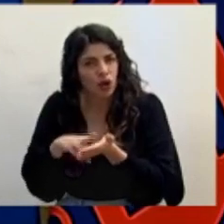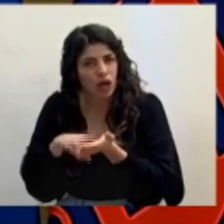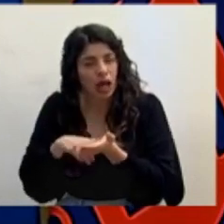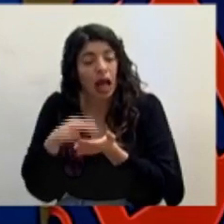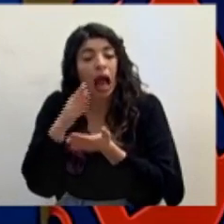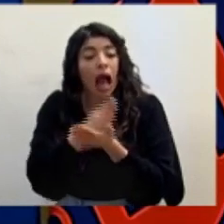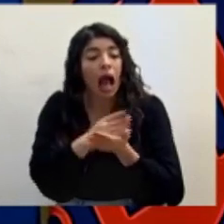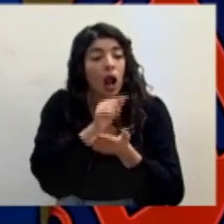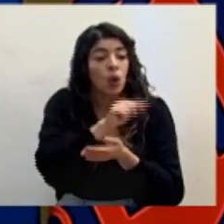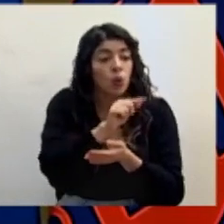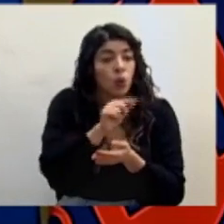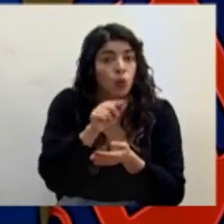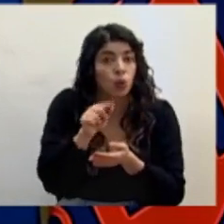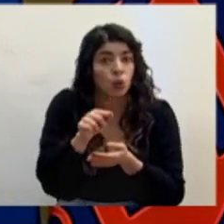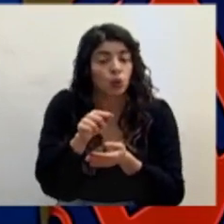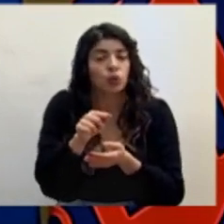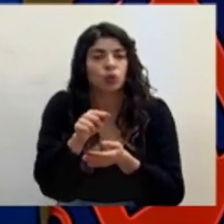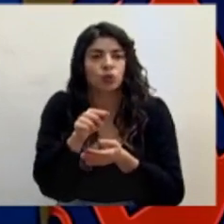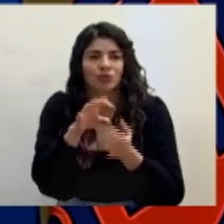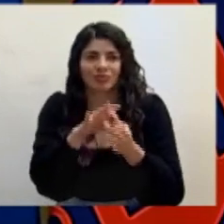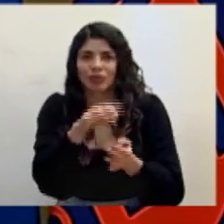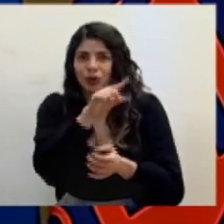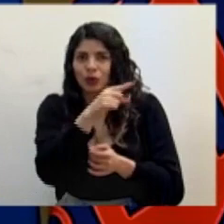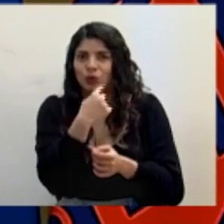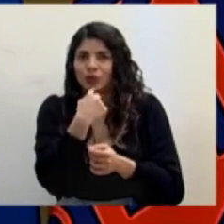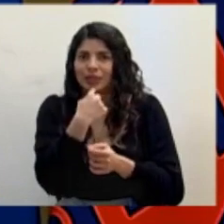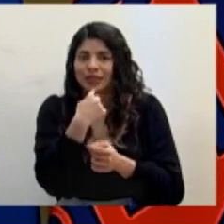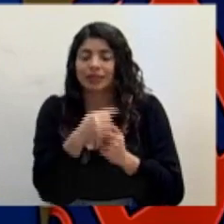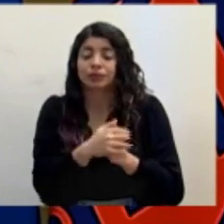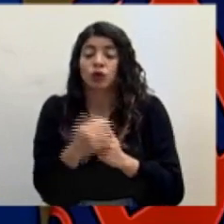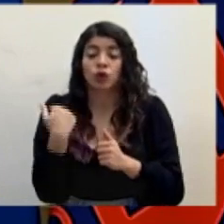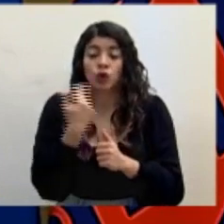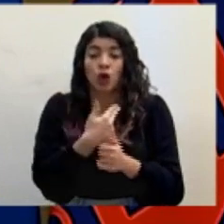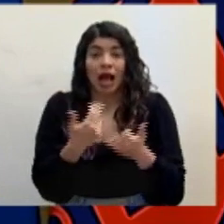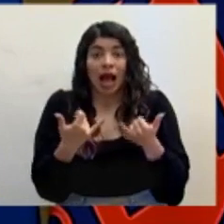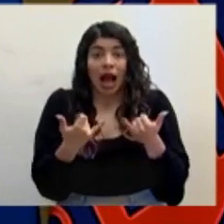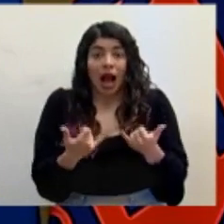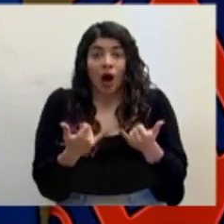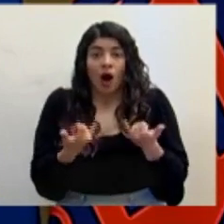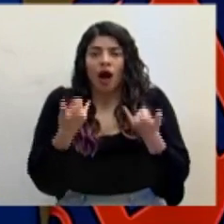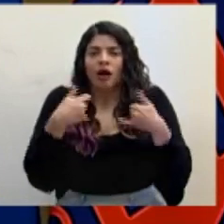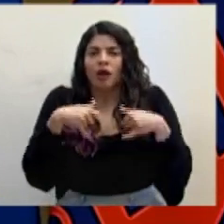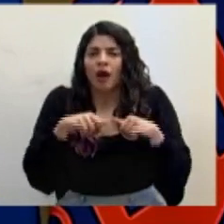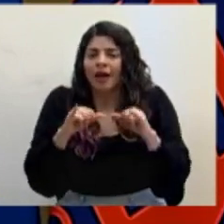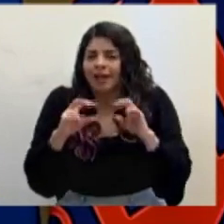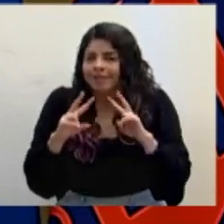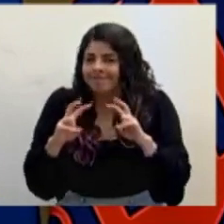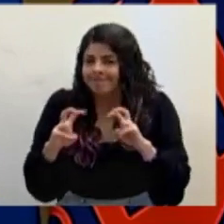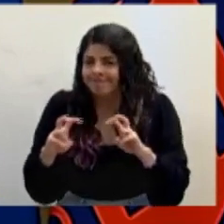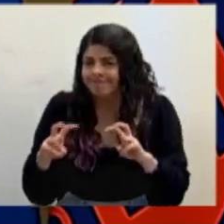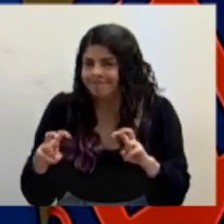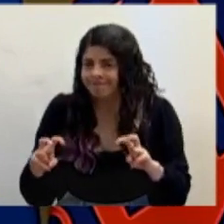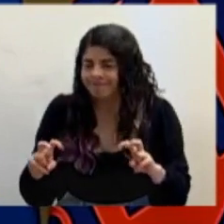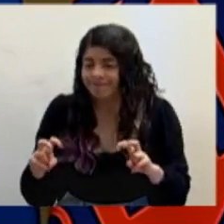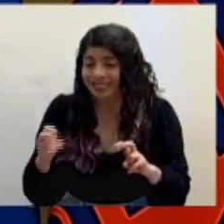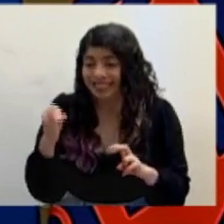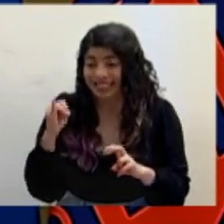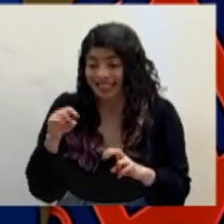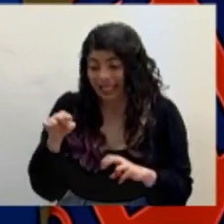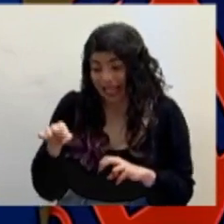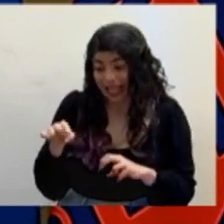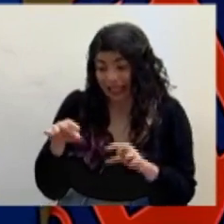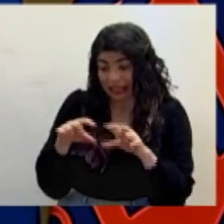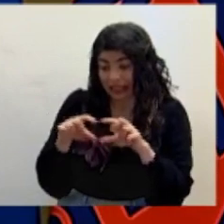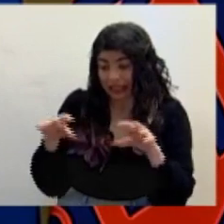de ellas toman específicamente lo que usted señala. Nosotros ahorita estamos todavía en el análisis de si esa parte